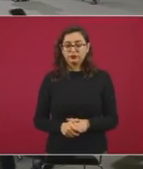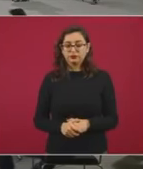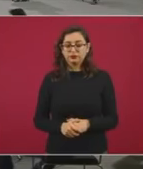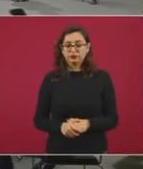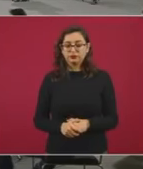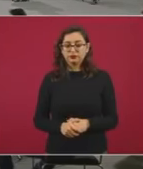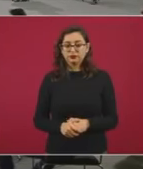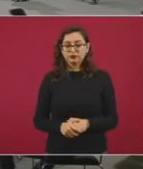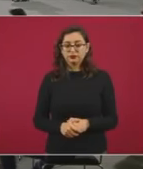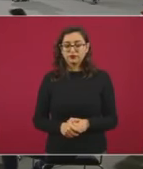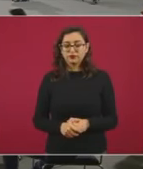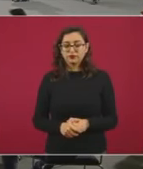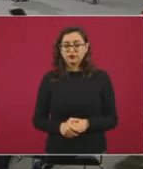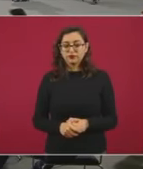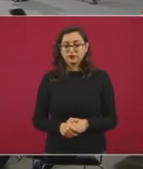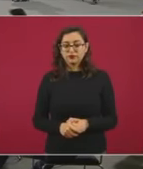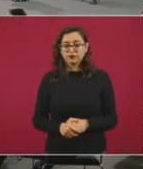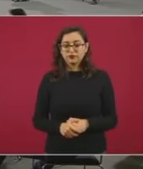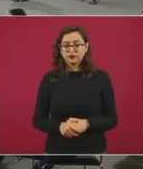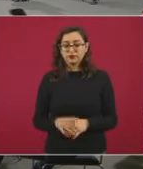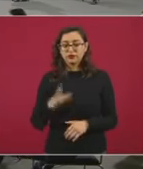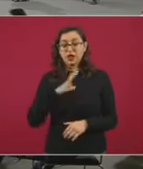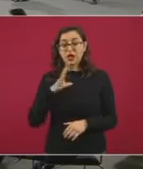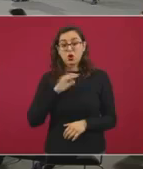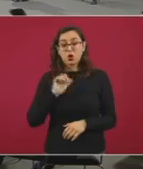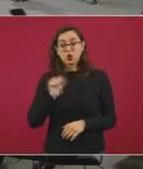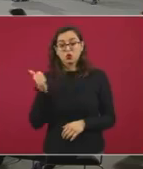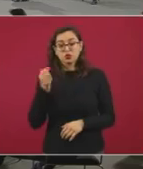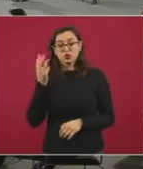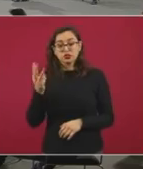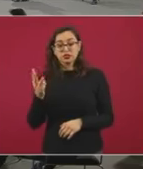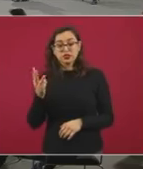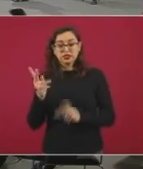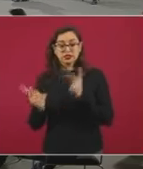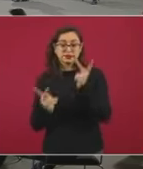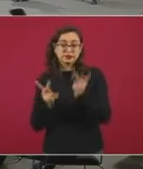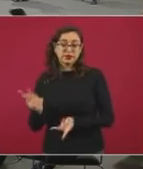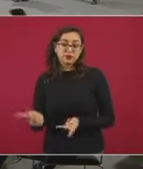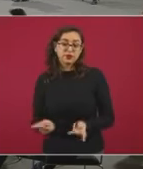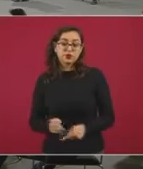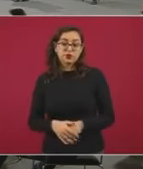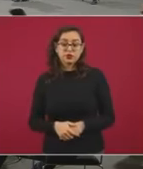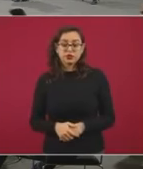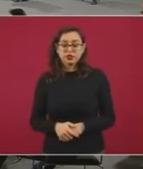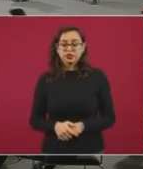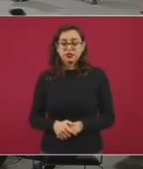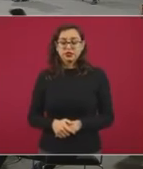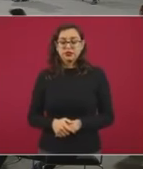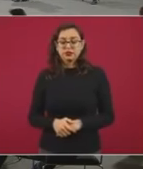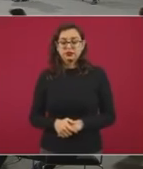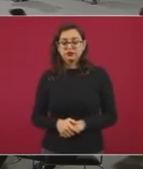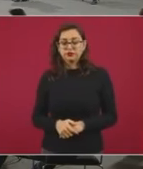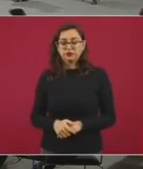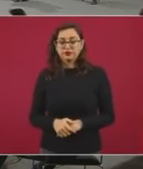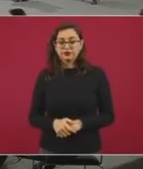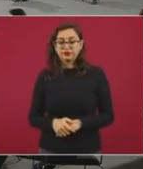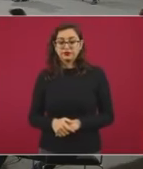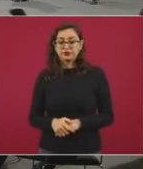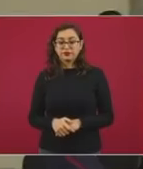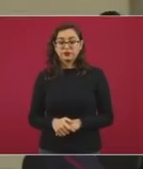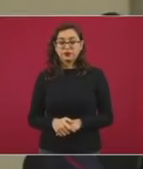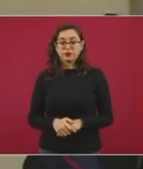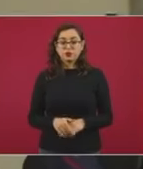Es que me gustaría, la verdad, quisiera tres temas. El siguiente tema me gustaría, del punto de vista de usted y de nuestro canciller, si ya